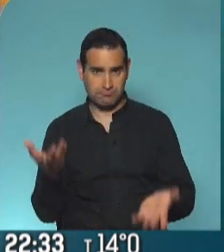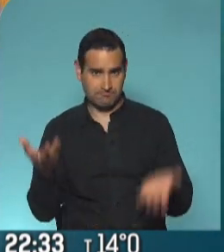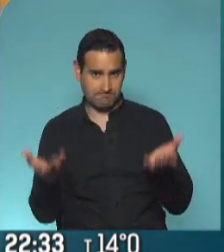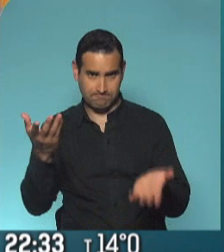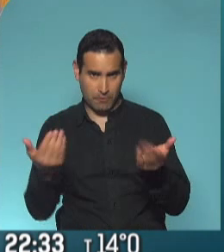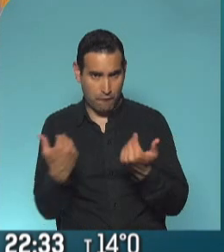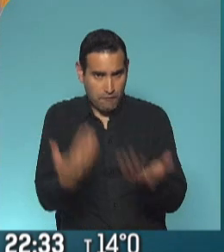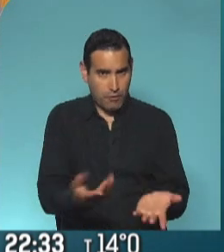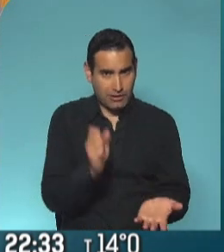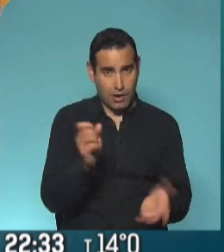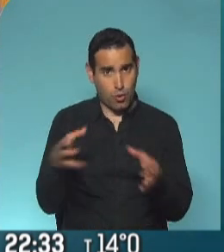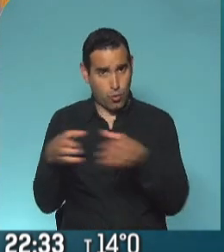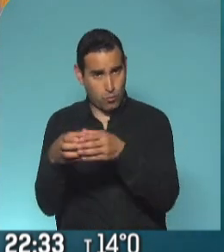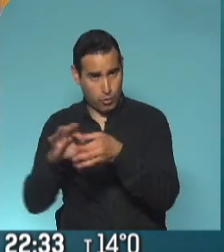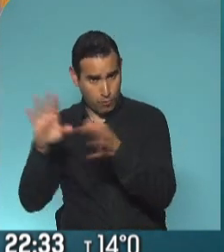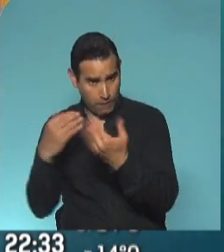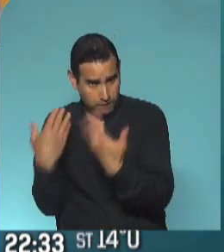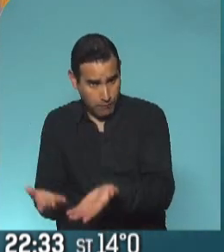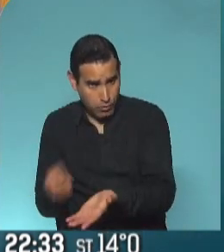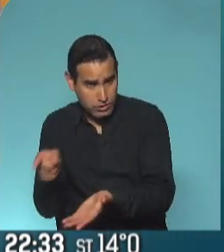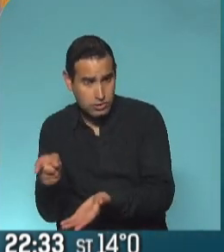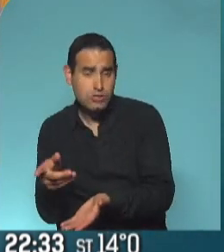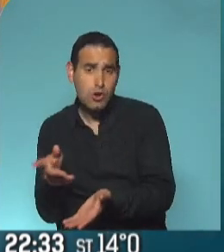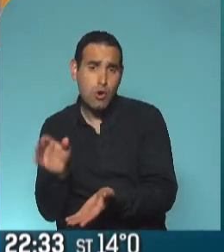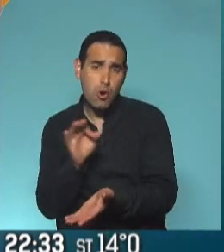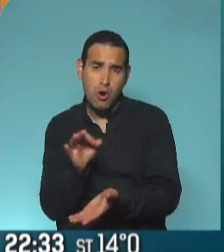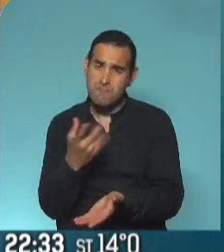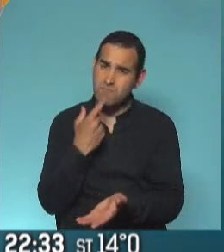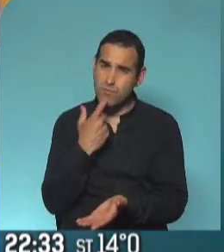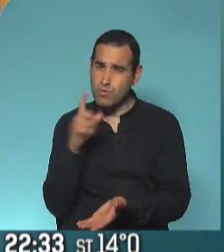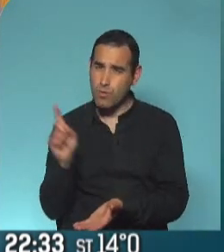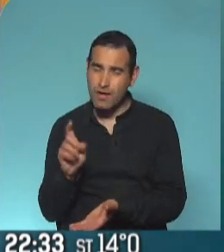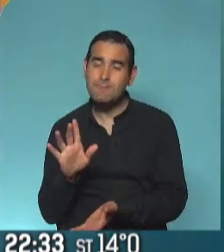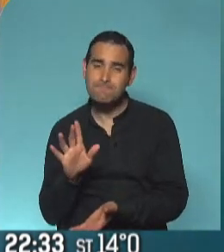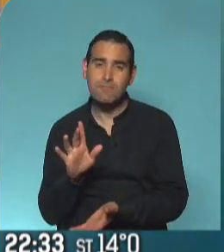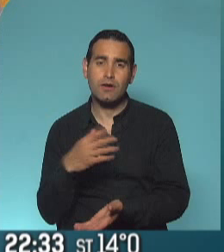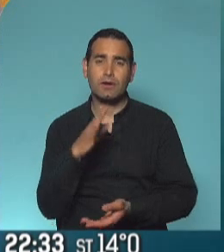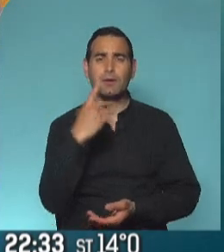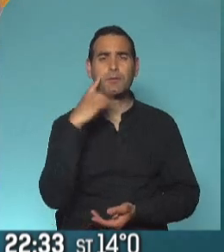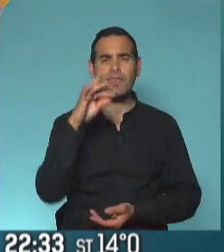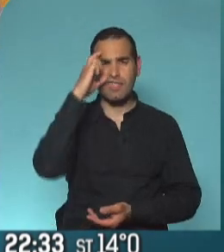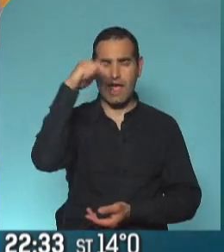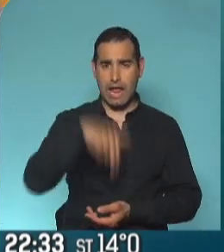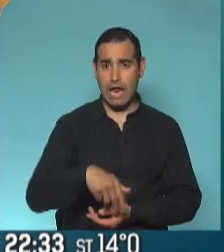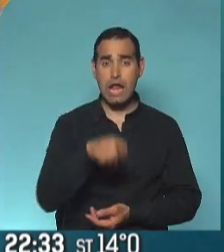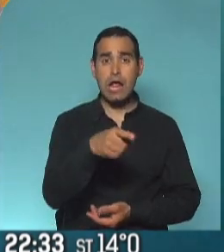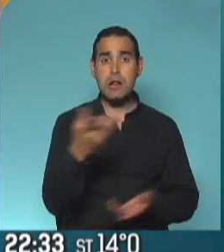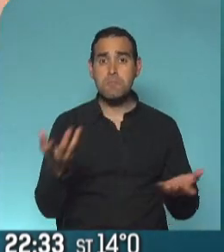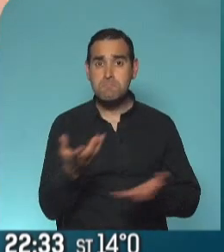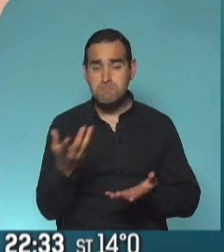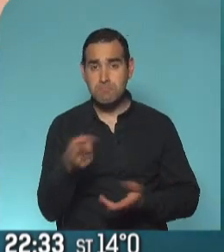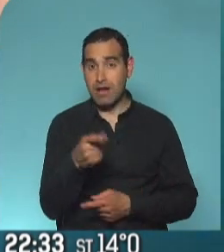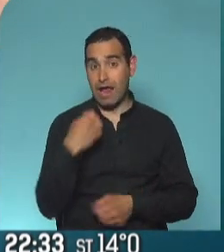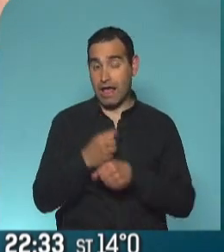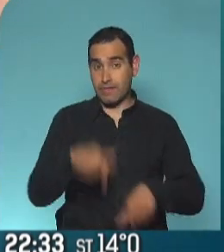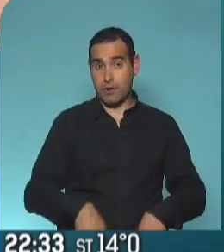¿Esto a los demócratas le está dejando un rédito? Hay muchas dudas de que esto sea así. Joe Biden, en el medio de todo este proceso, que era